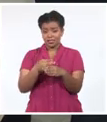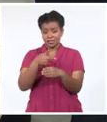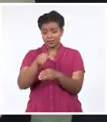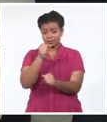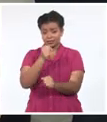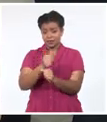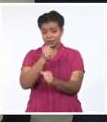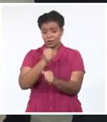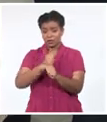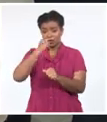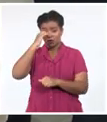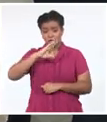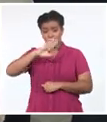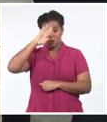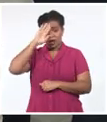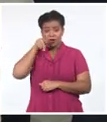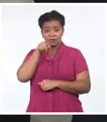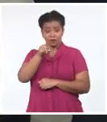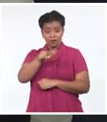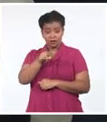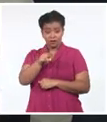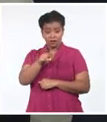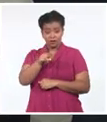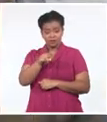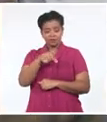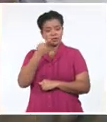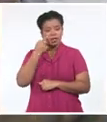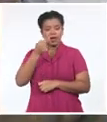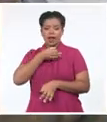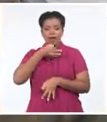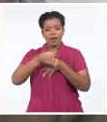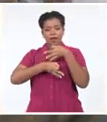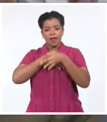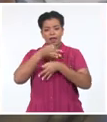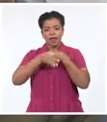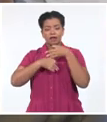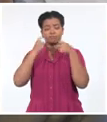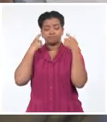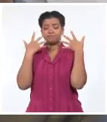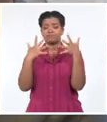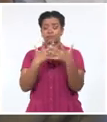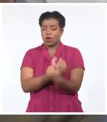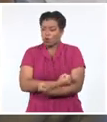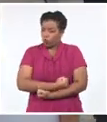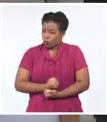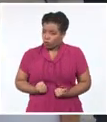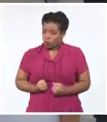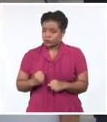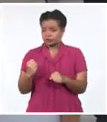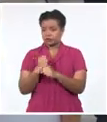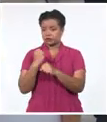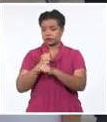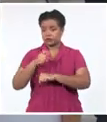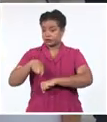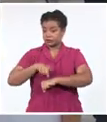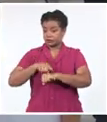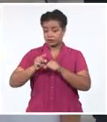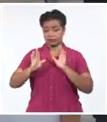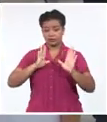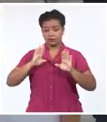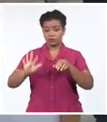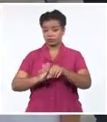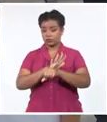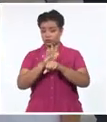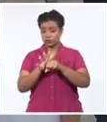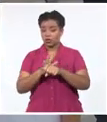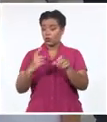central Obrera cubana Ulises guilarte de nacimiento reconoció el esfuerzo de sus trabajadores en medio de la pandemia de la